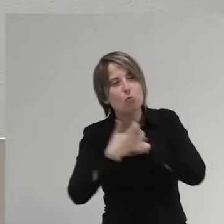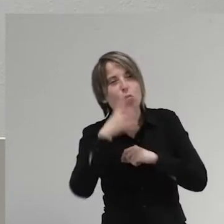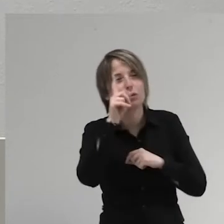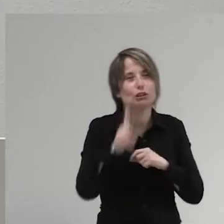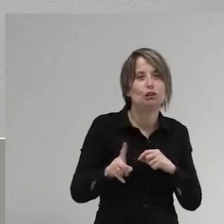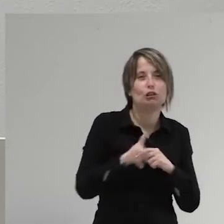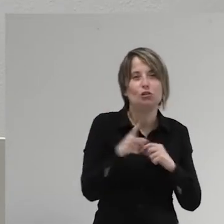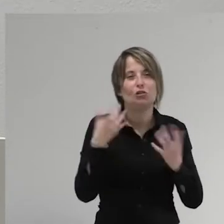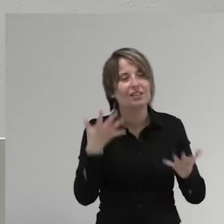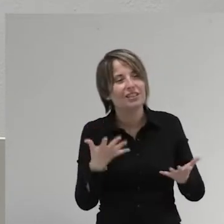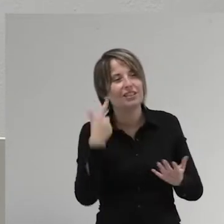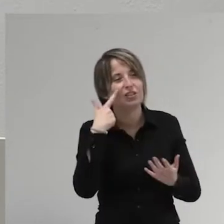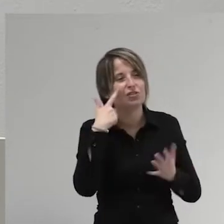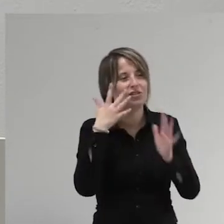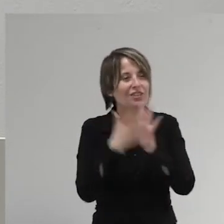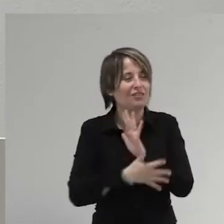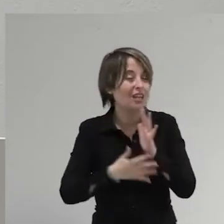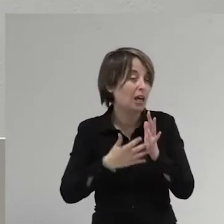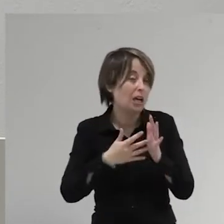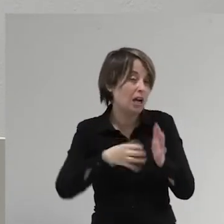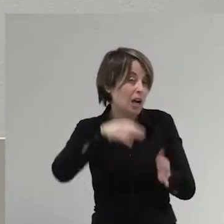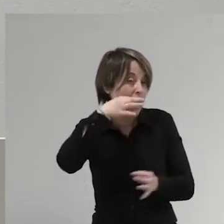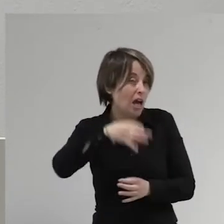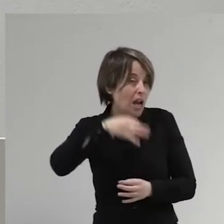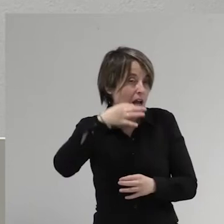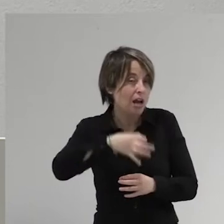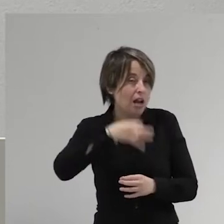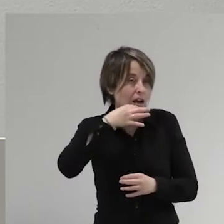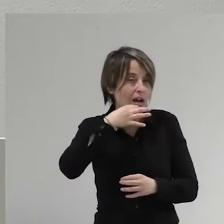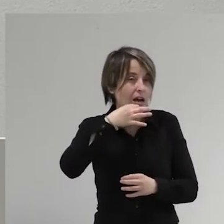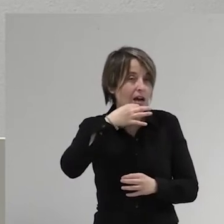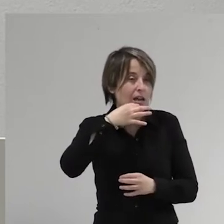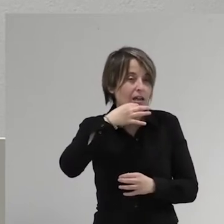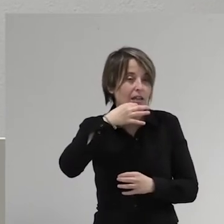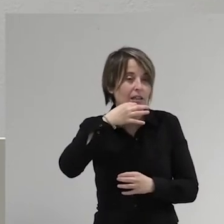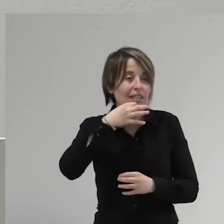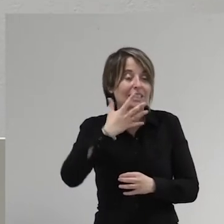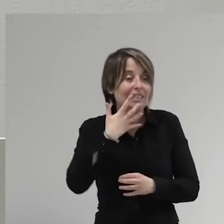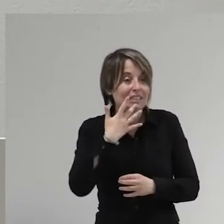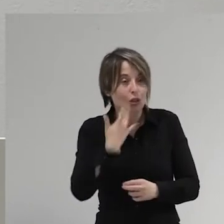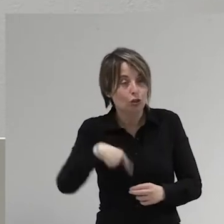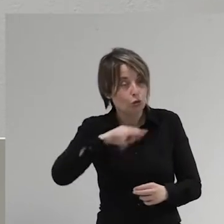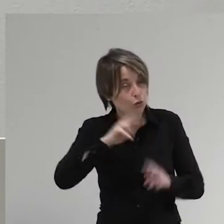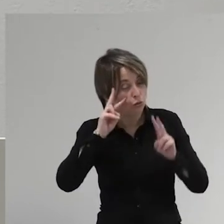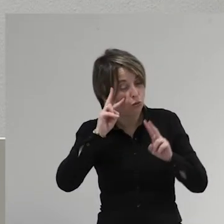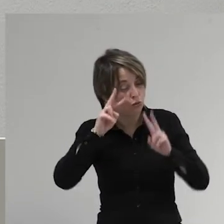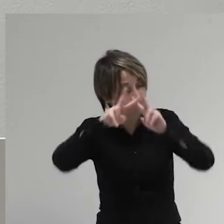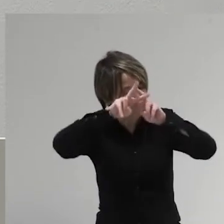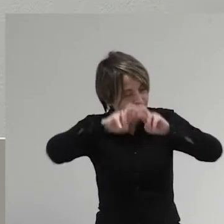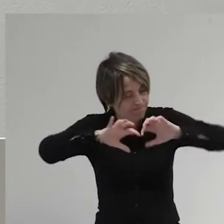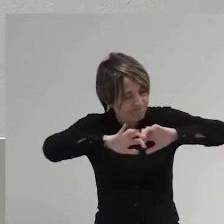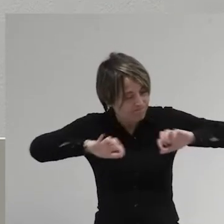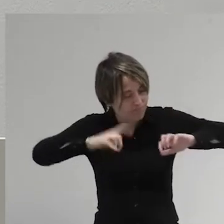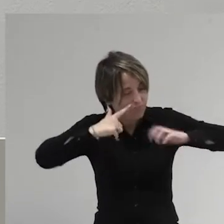sea, esta locurita, en realidad, si observamos cómo funciona, o sea, qué